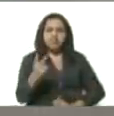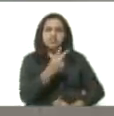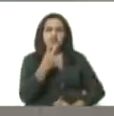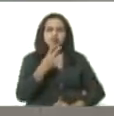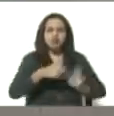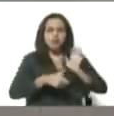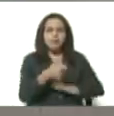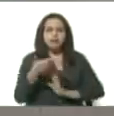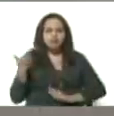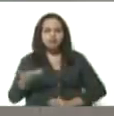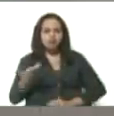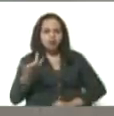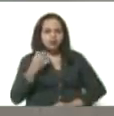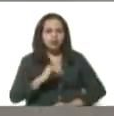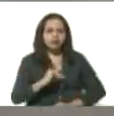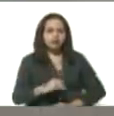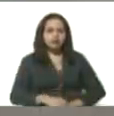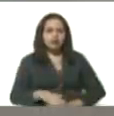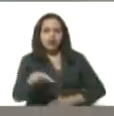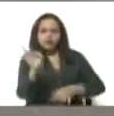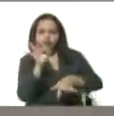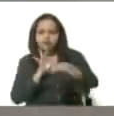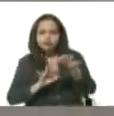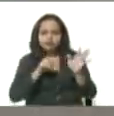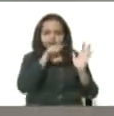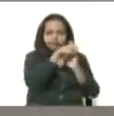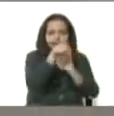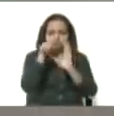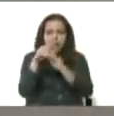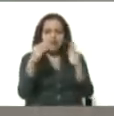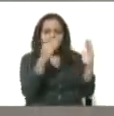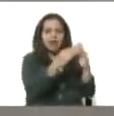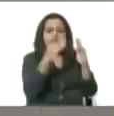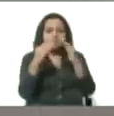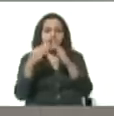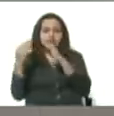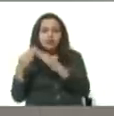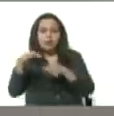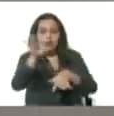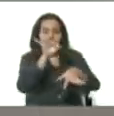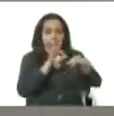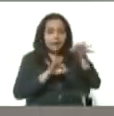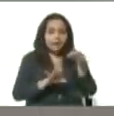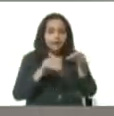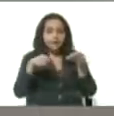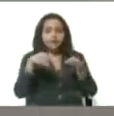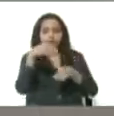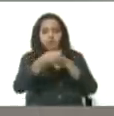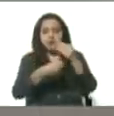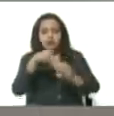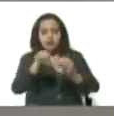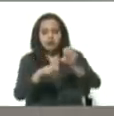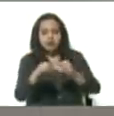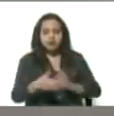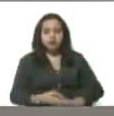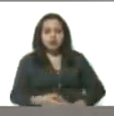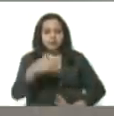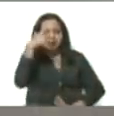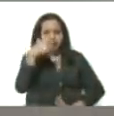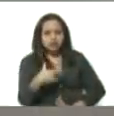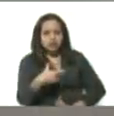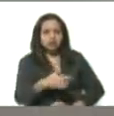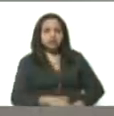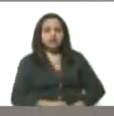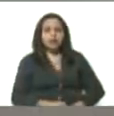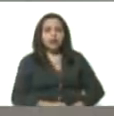más eficiente que hay es el pesquisaje casa por casa, el pesquisaje con pruebas ampliadas y